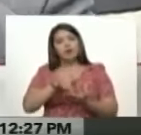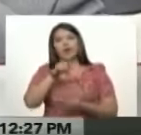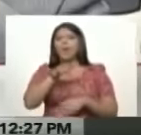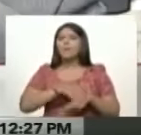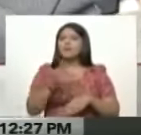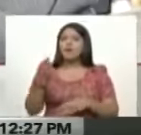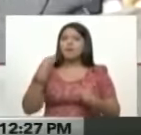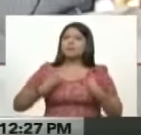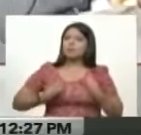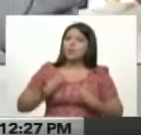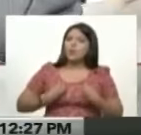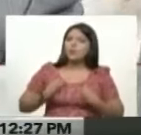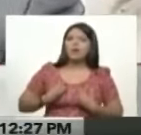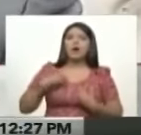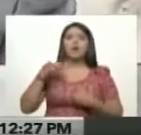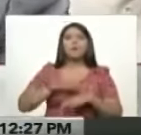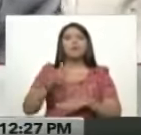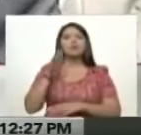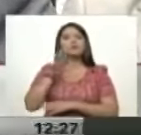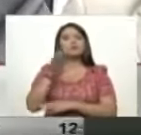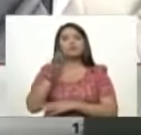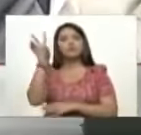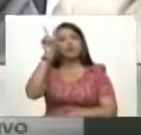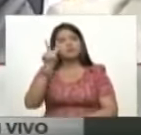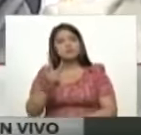preocupados por el futuro de Venezuela.